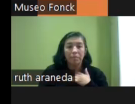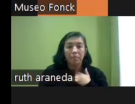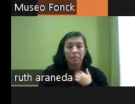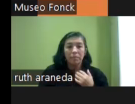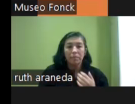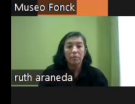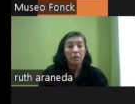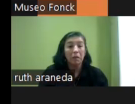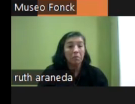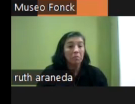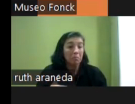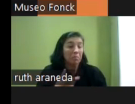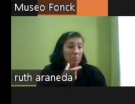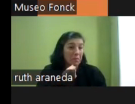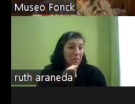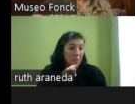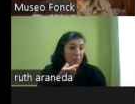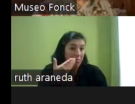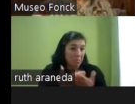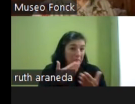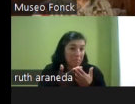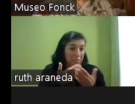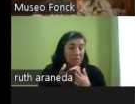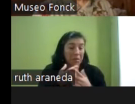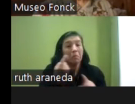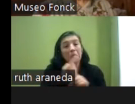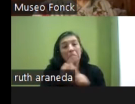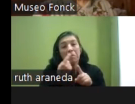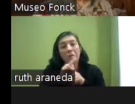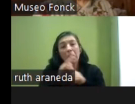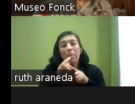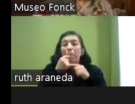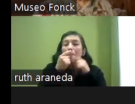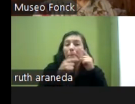si quieren podemos abrir una ronda de preguntas.